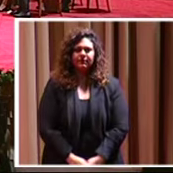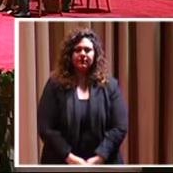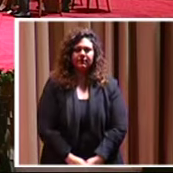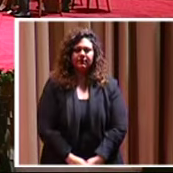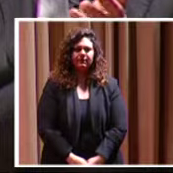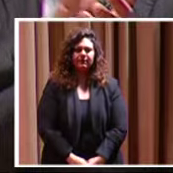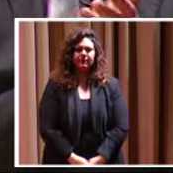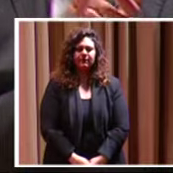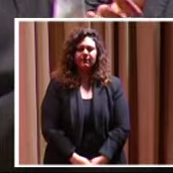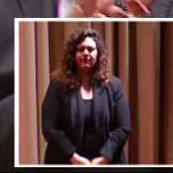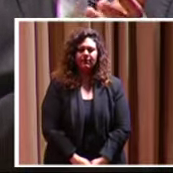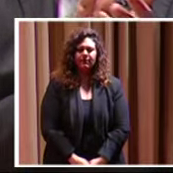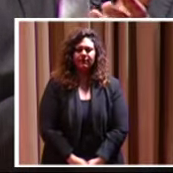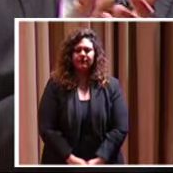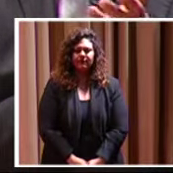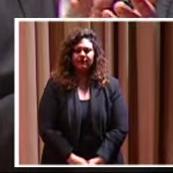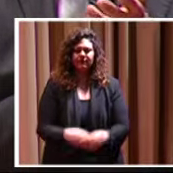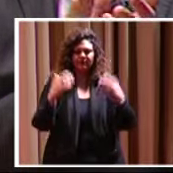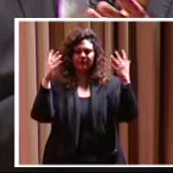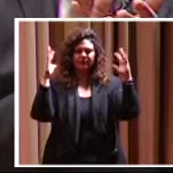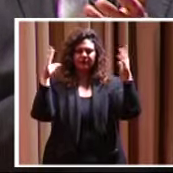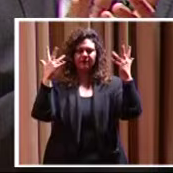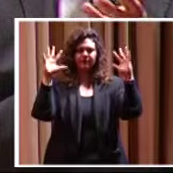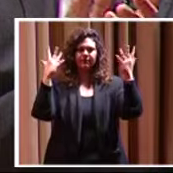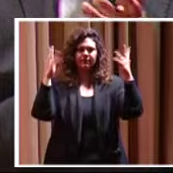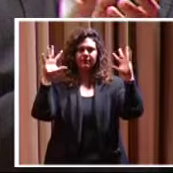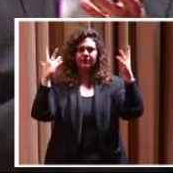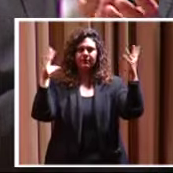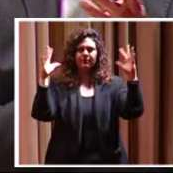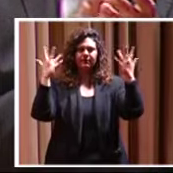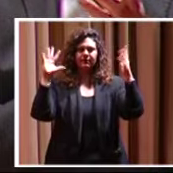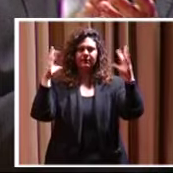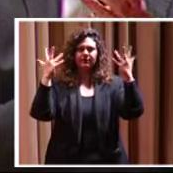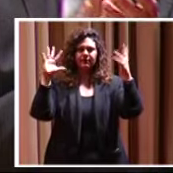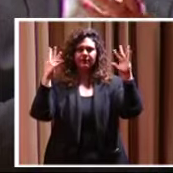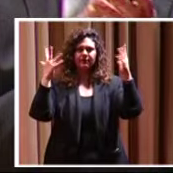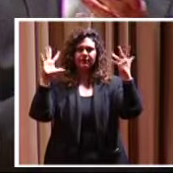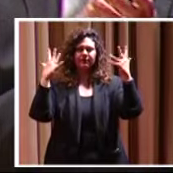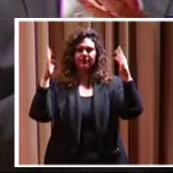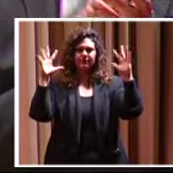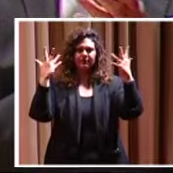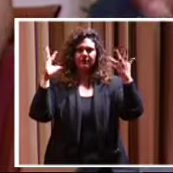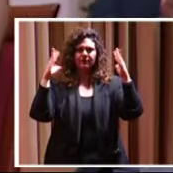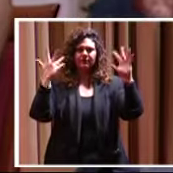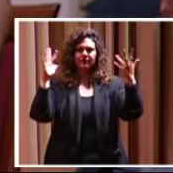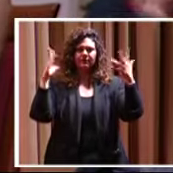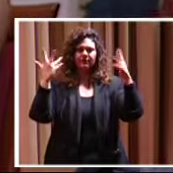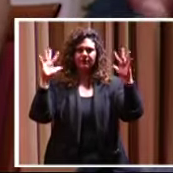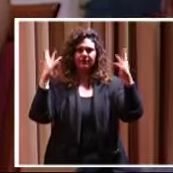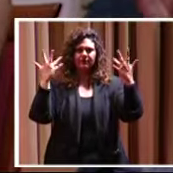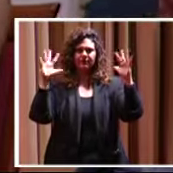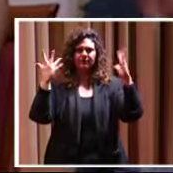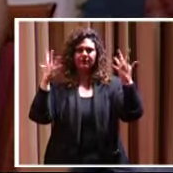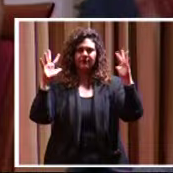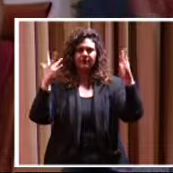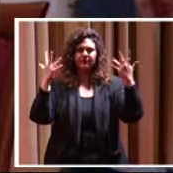más mérito el reseñar todos y cada uno de los responsables, de los galardonados que en esta jornada han recibido este premio y